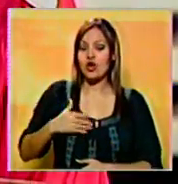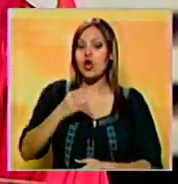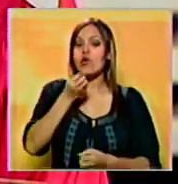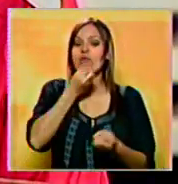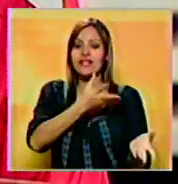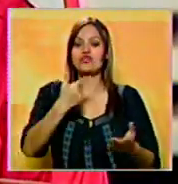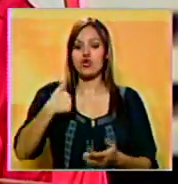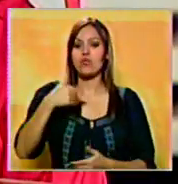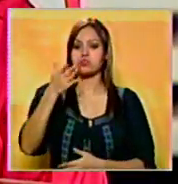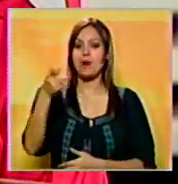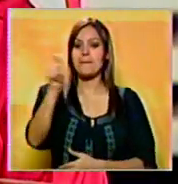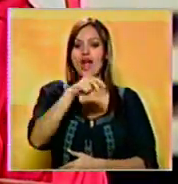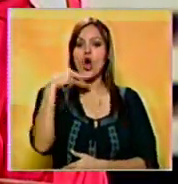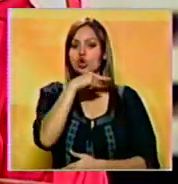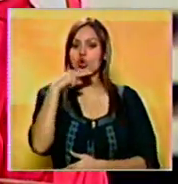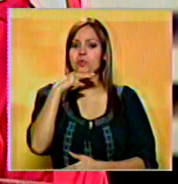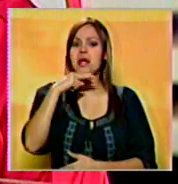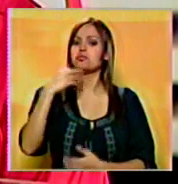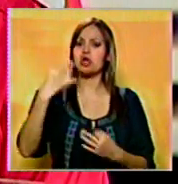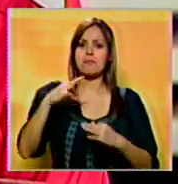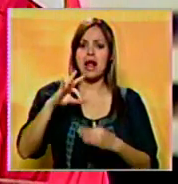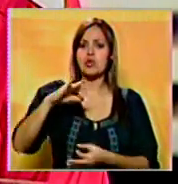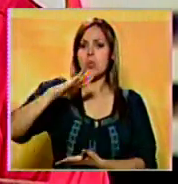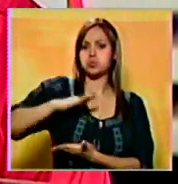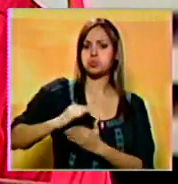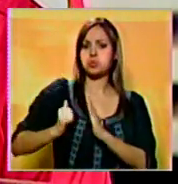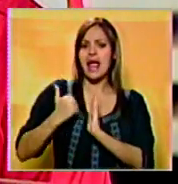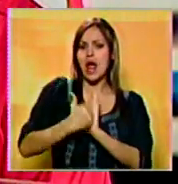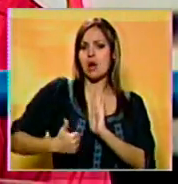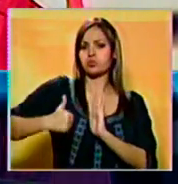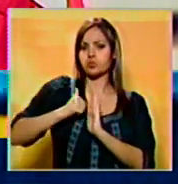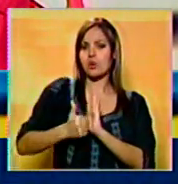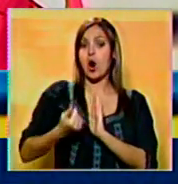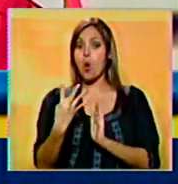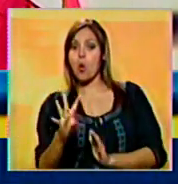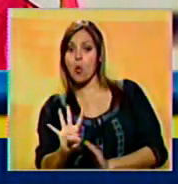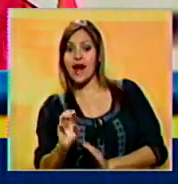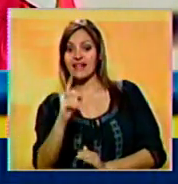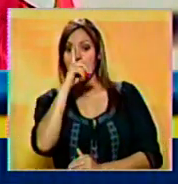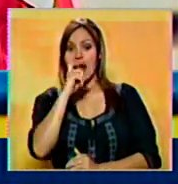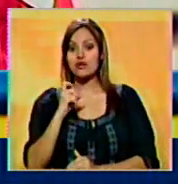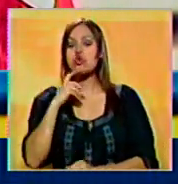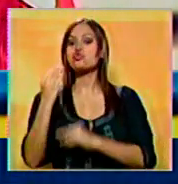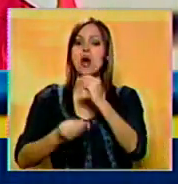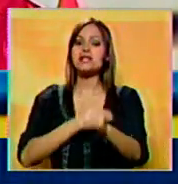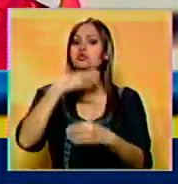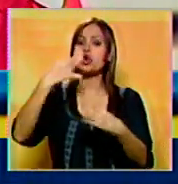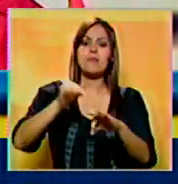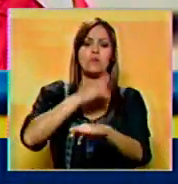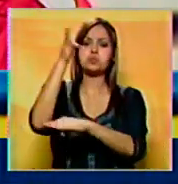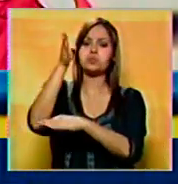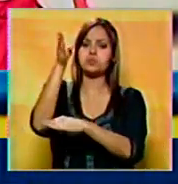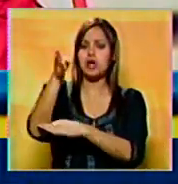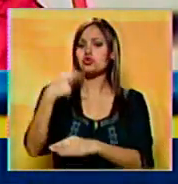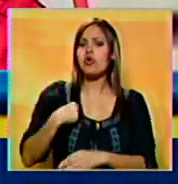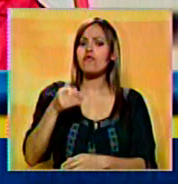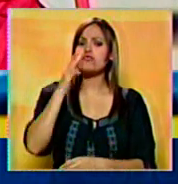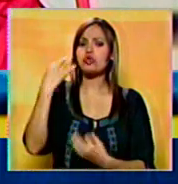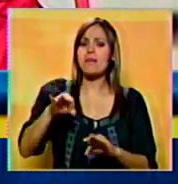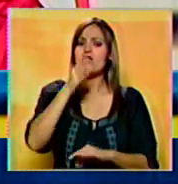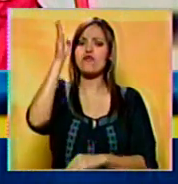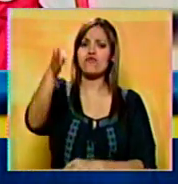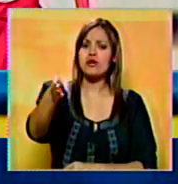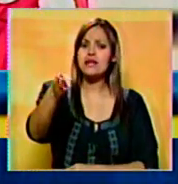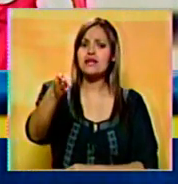mi mamografía en el mes de octubre, como corresponde, desde que tengo 40 años y que me vengo haciendo mi mamografía. Y fui